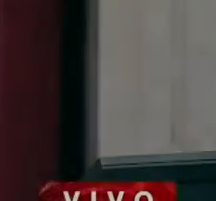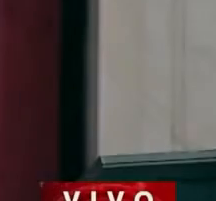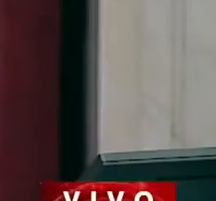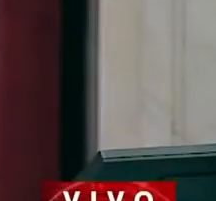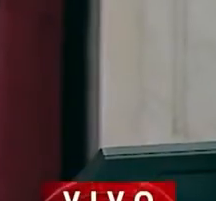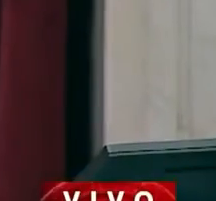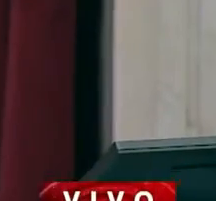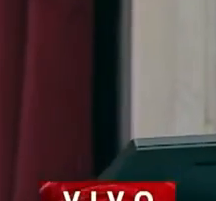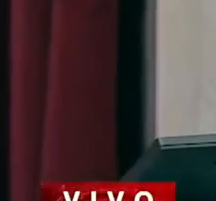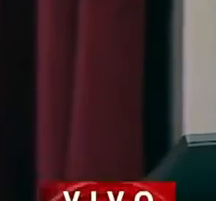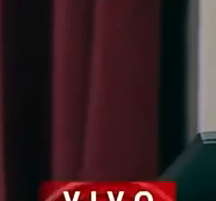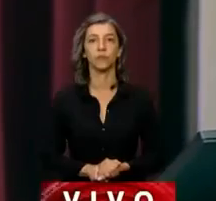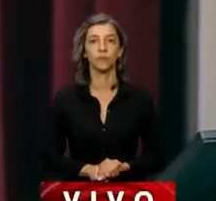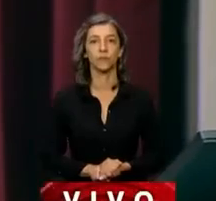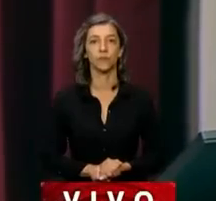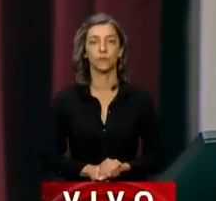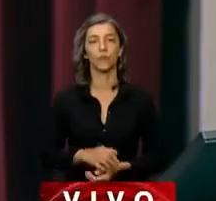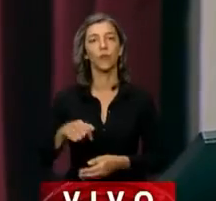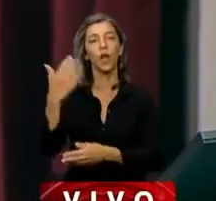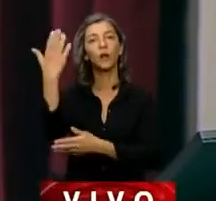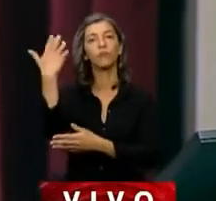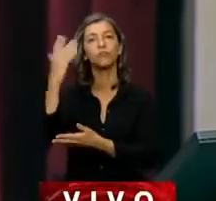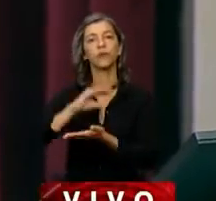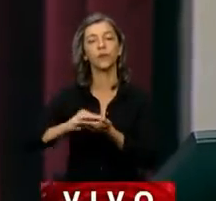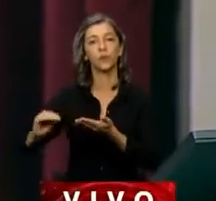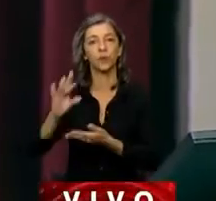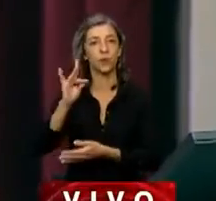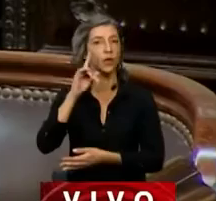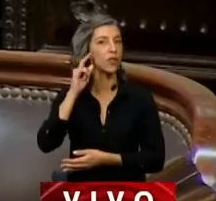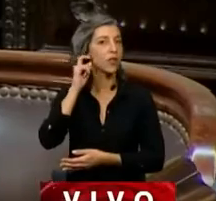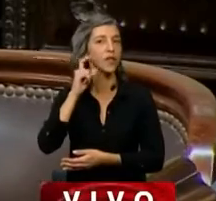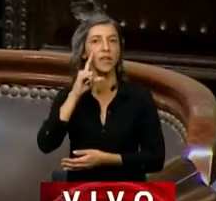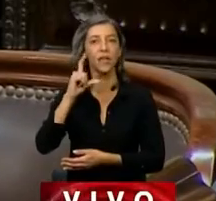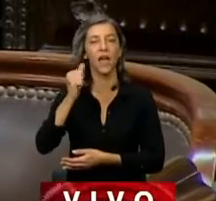Tiene la palabra el diputado Luis Di Giacomo.